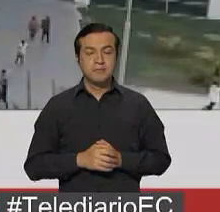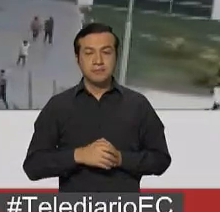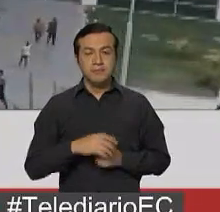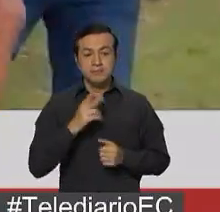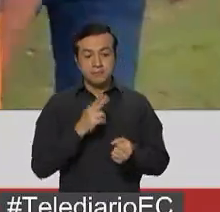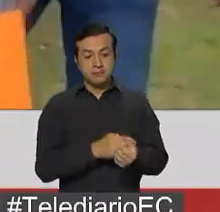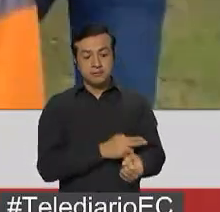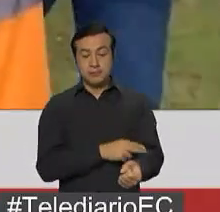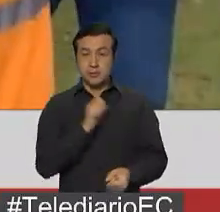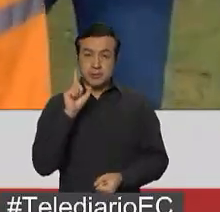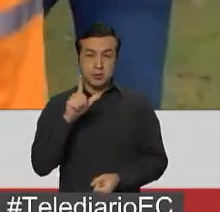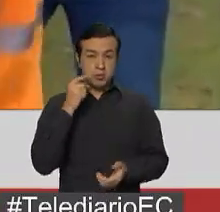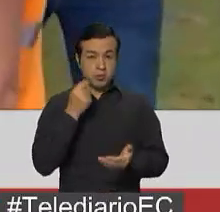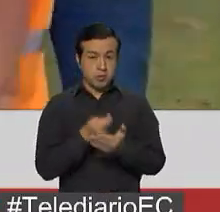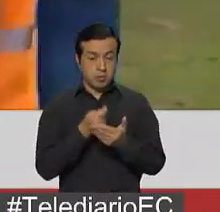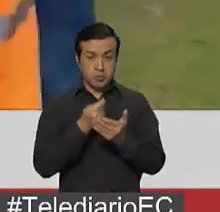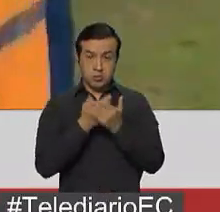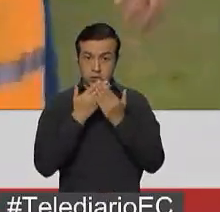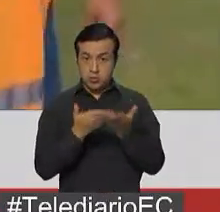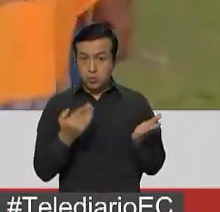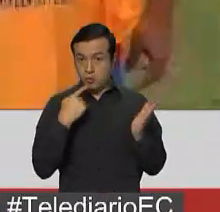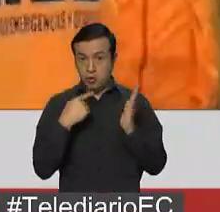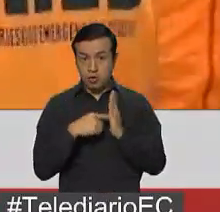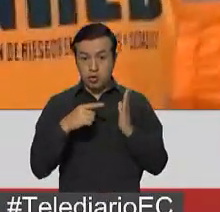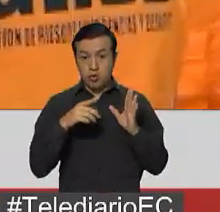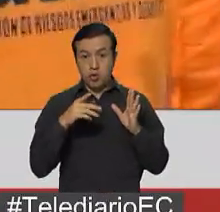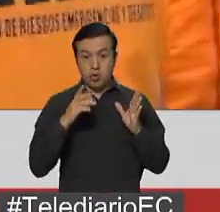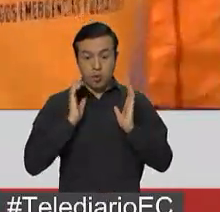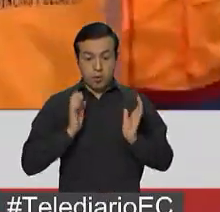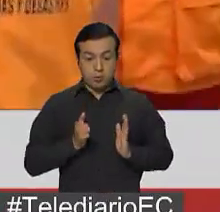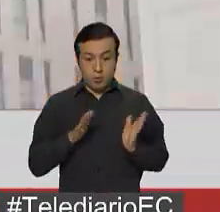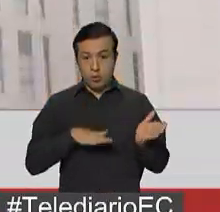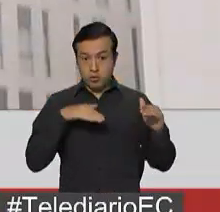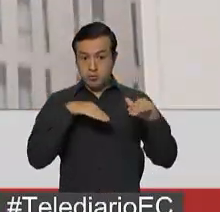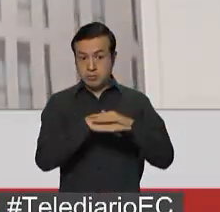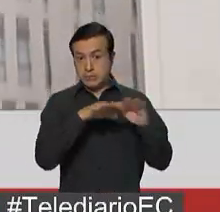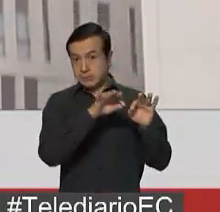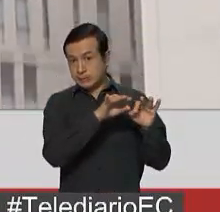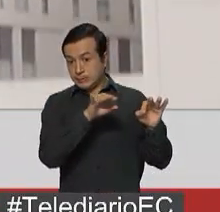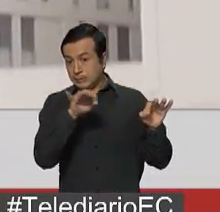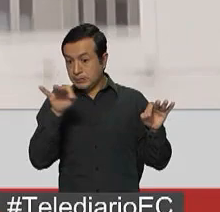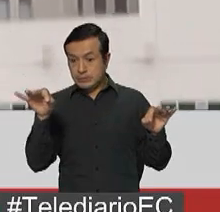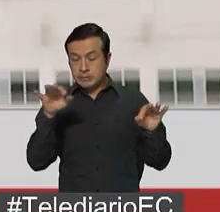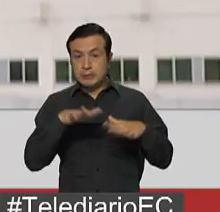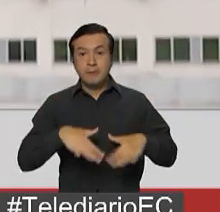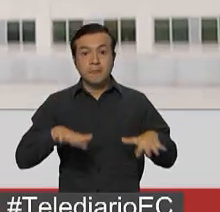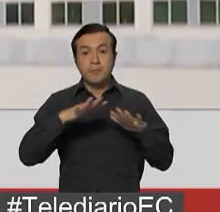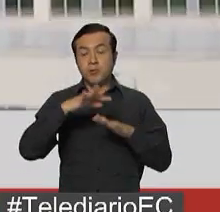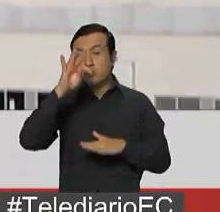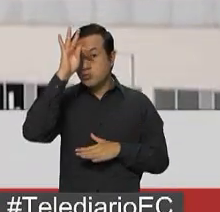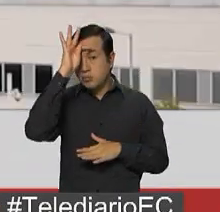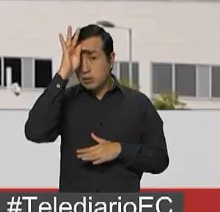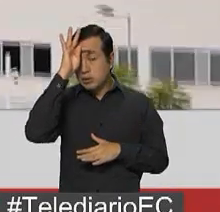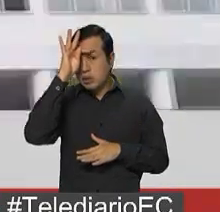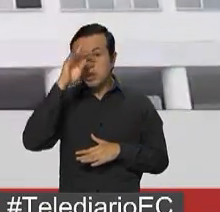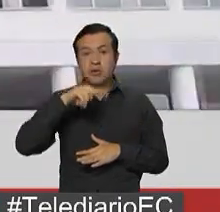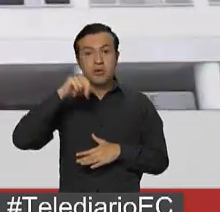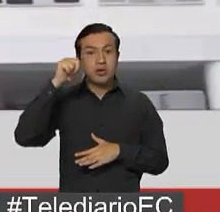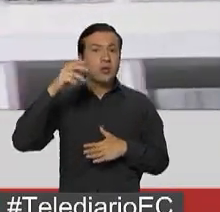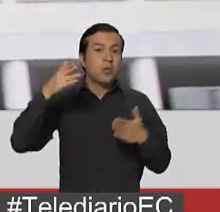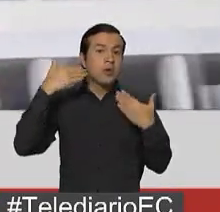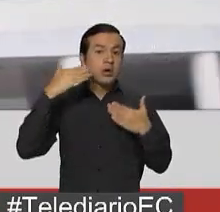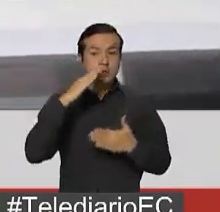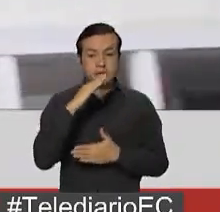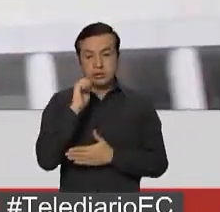sobreprecio en la compra de insumos médicos como las bolsas para embalaje de cadáveres en el hospital general del ies en los 62 al norte de guayaquil la